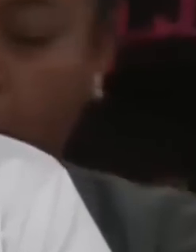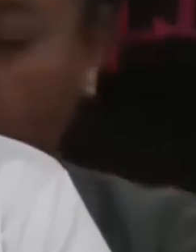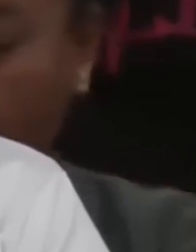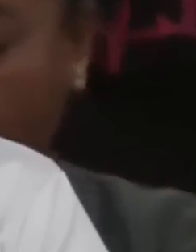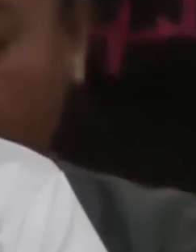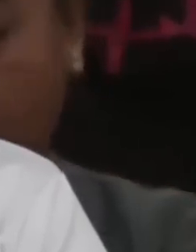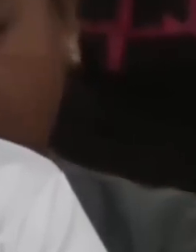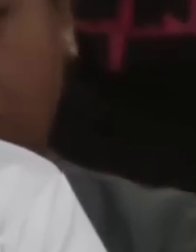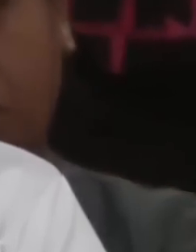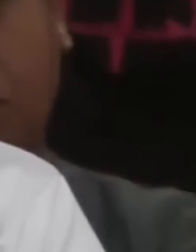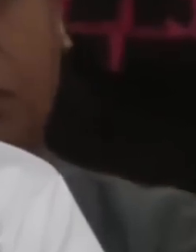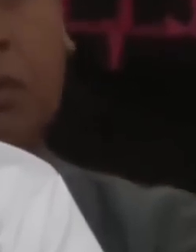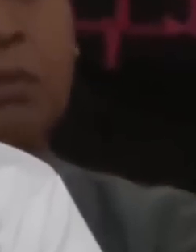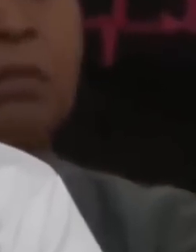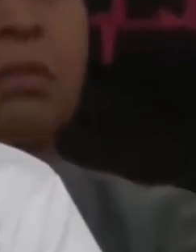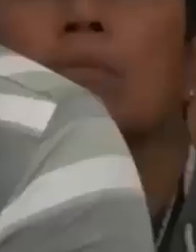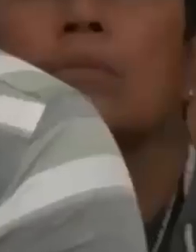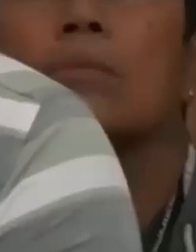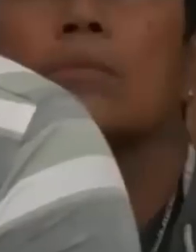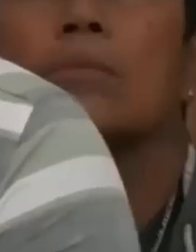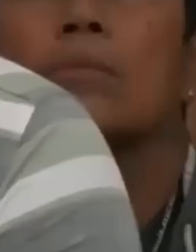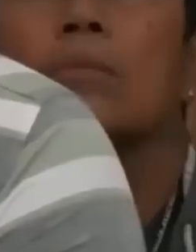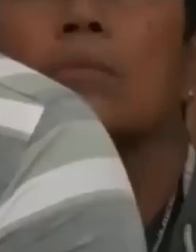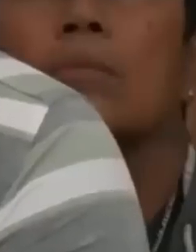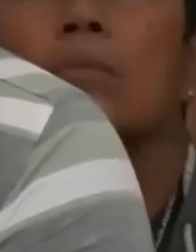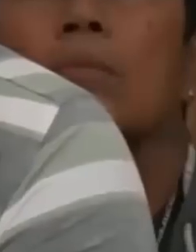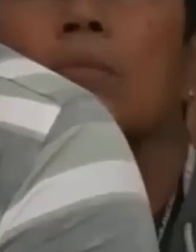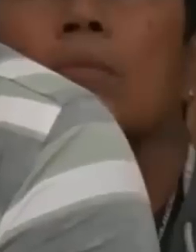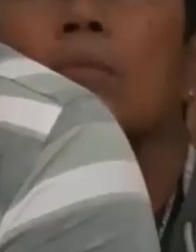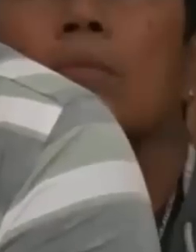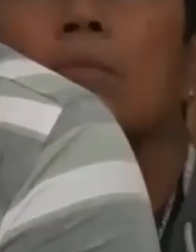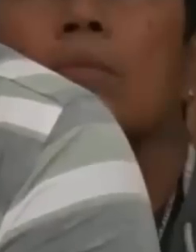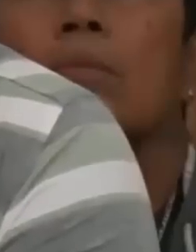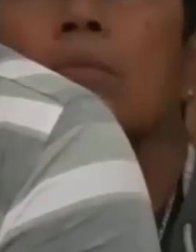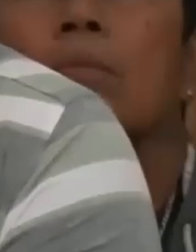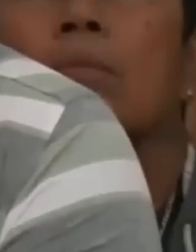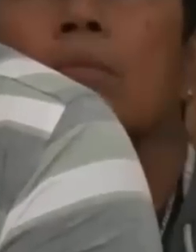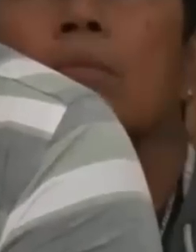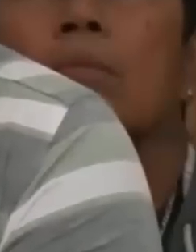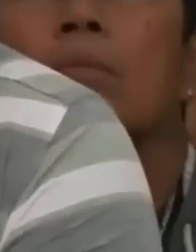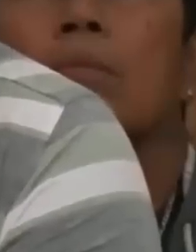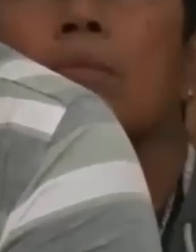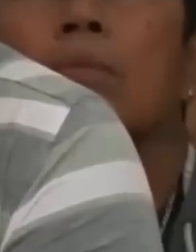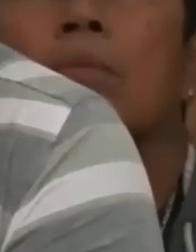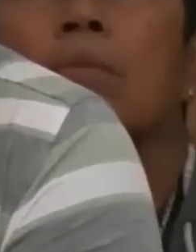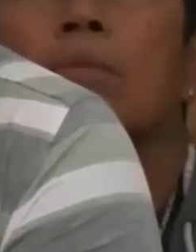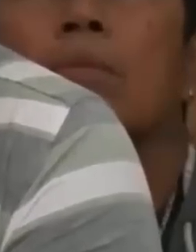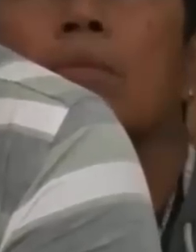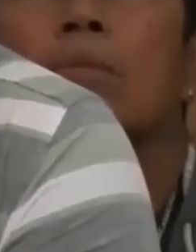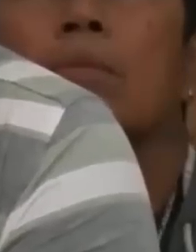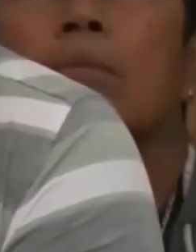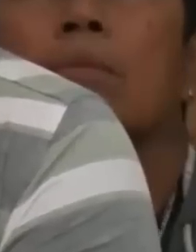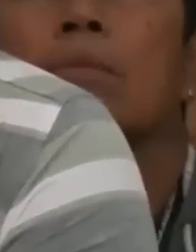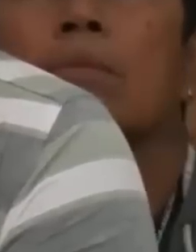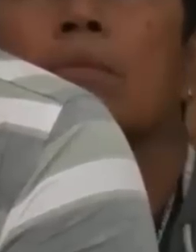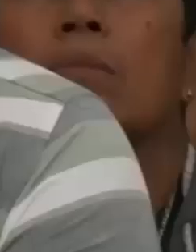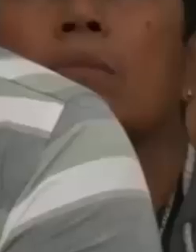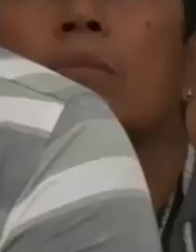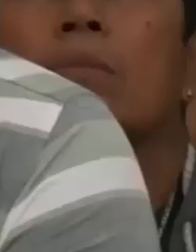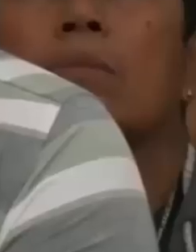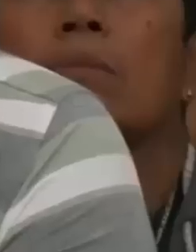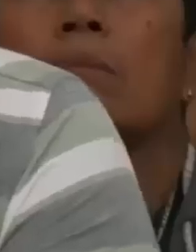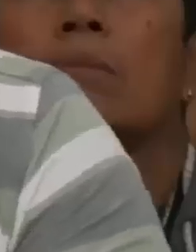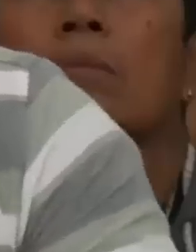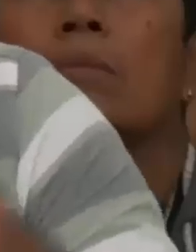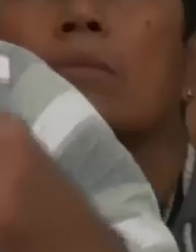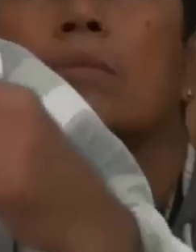de no alcanzar la verdad. Decirle desde acá al señor presidente que no nos falle, porque nos está fallando.